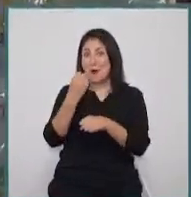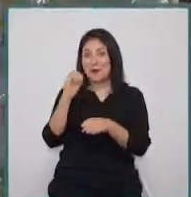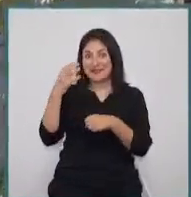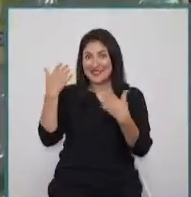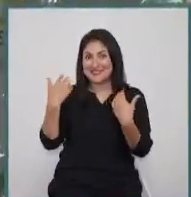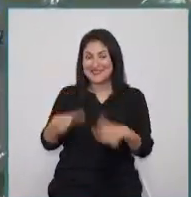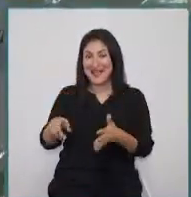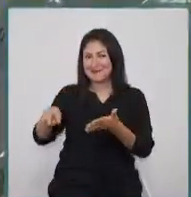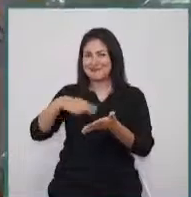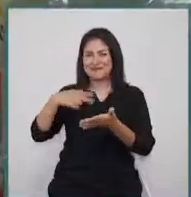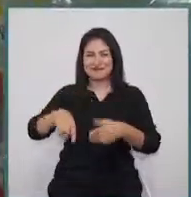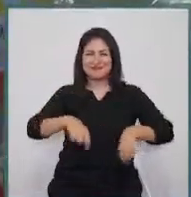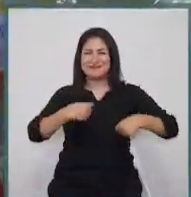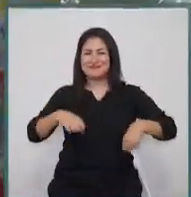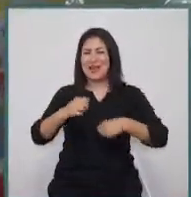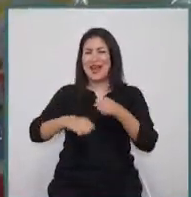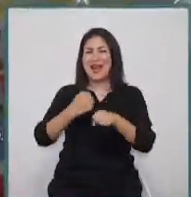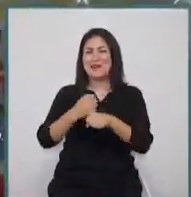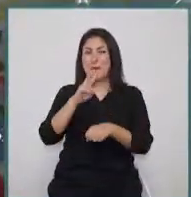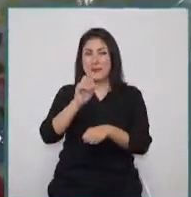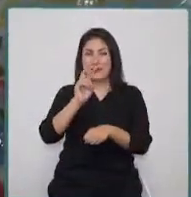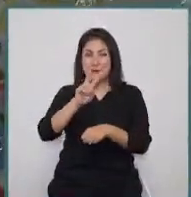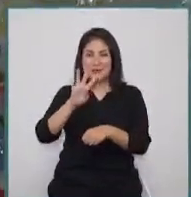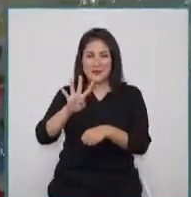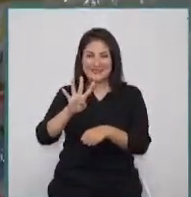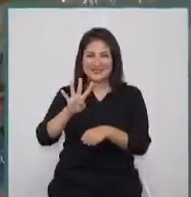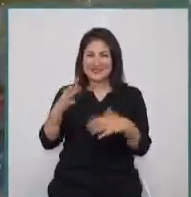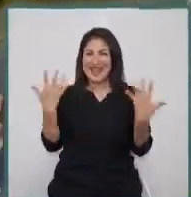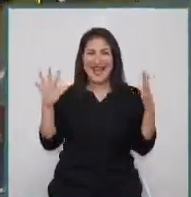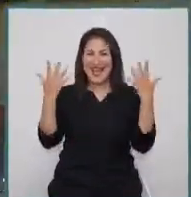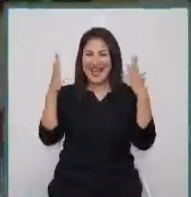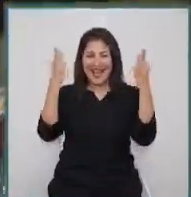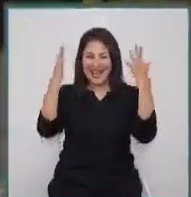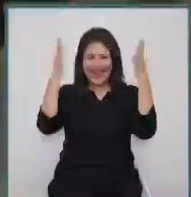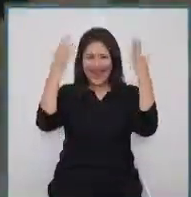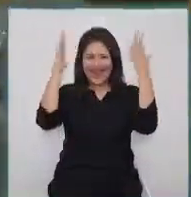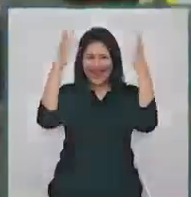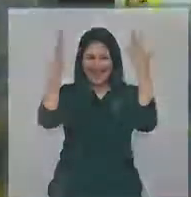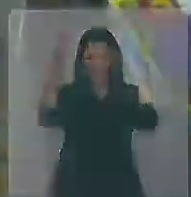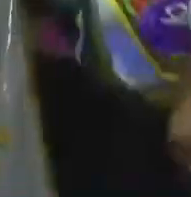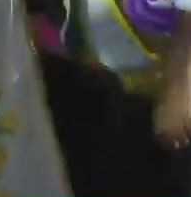nacional de Wailers Huanca 2024.